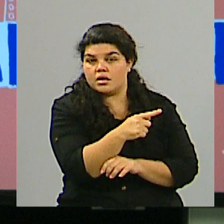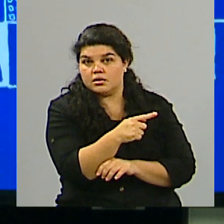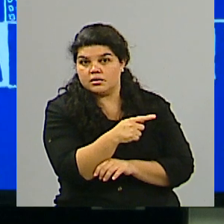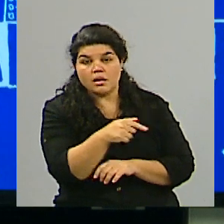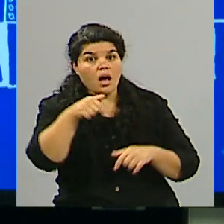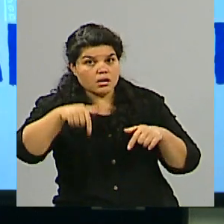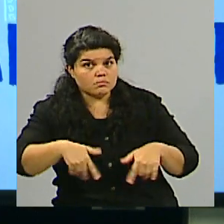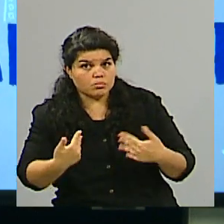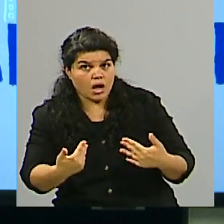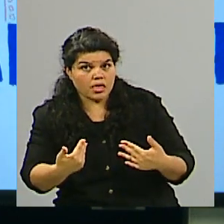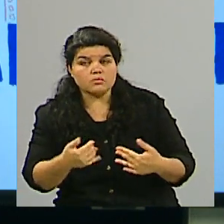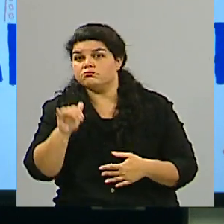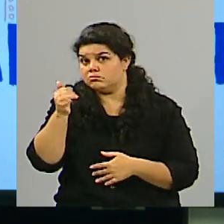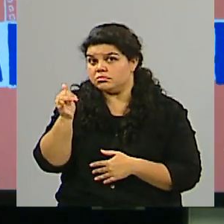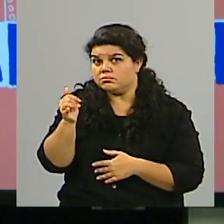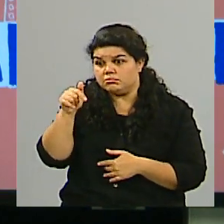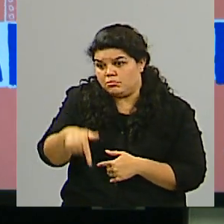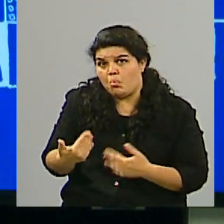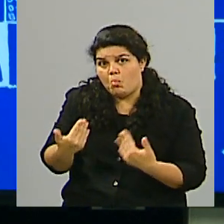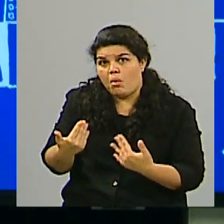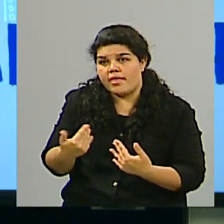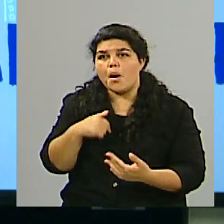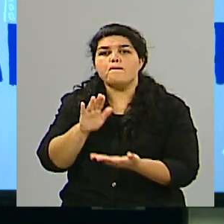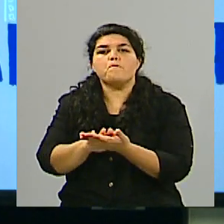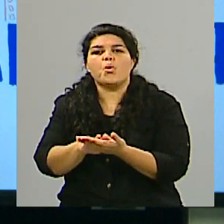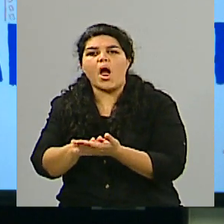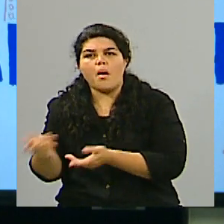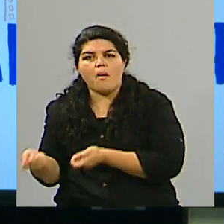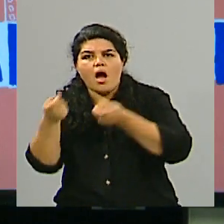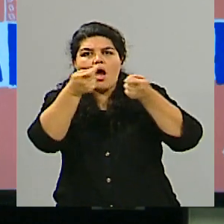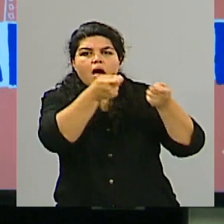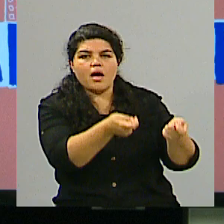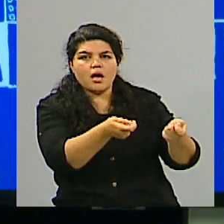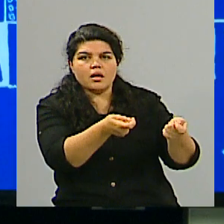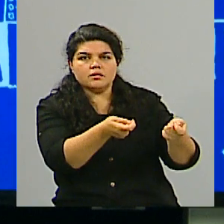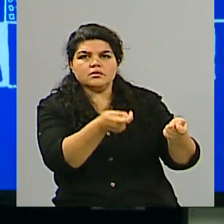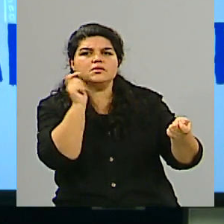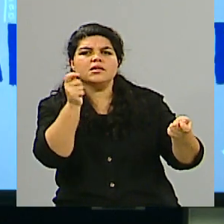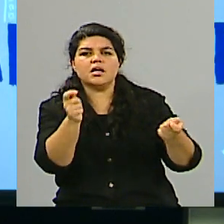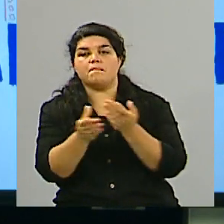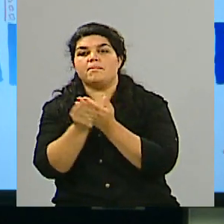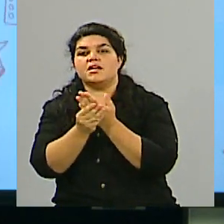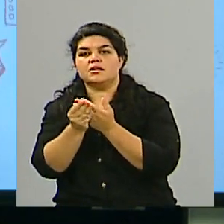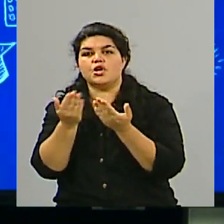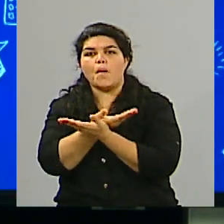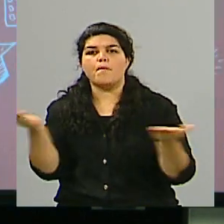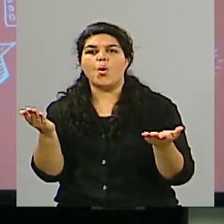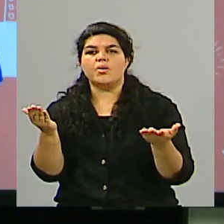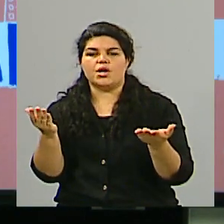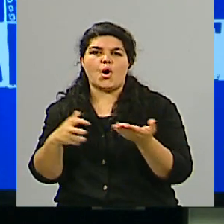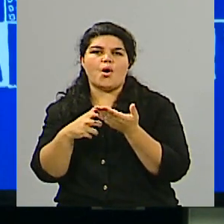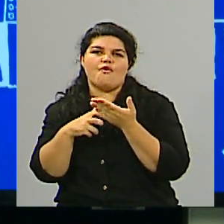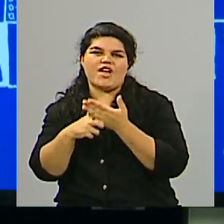se podría llevar de hecho, mucha prueba de la que se incorpora en la causa en Brasil es prueba producida por el Ministerio Público Fiscal, por las diferentes